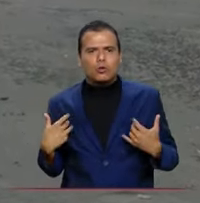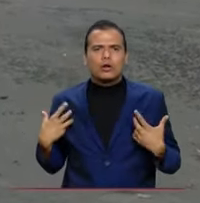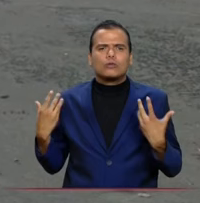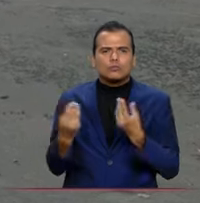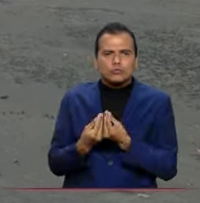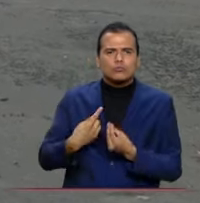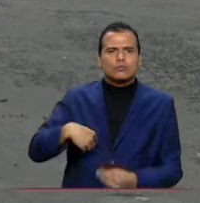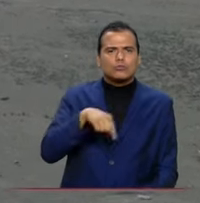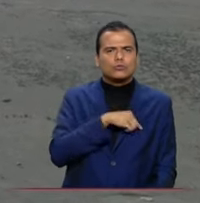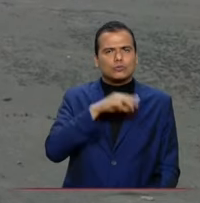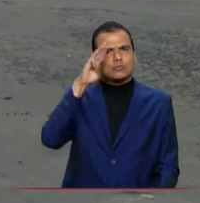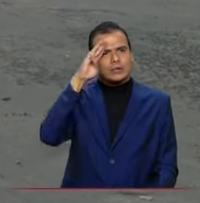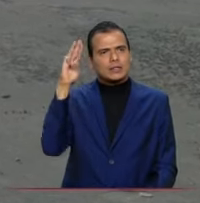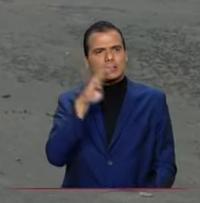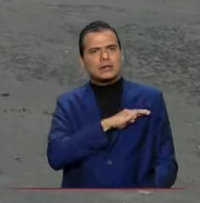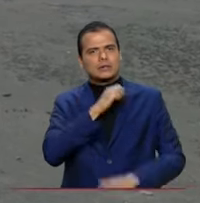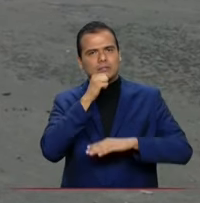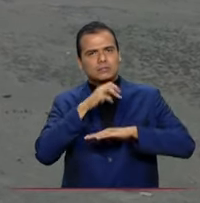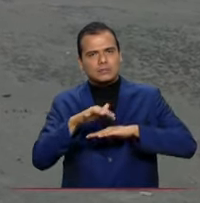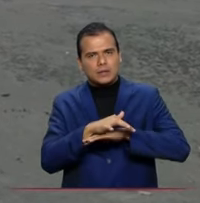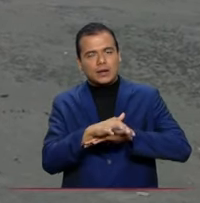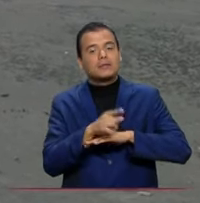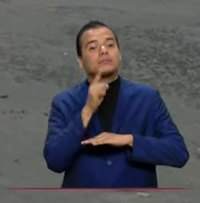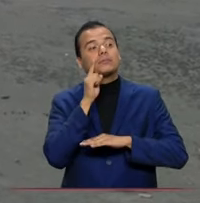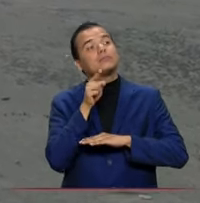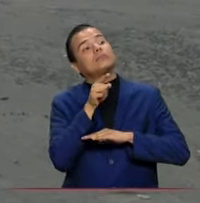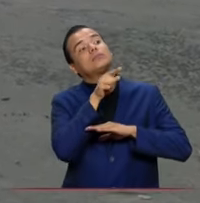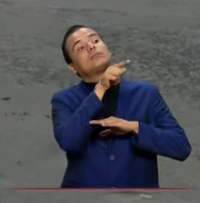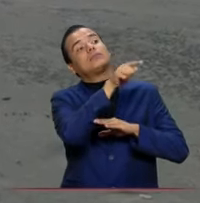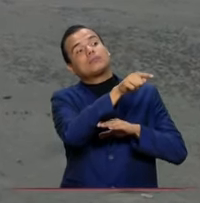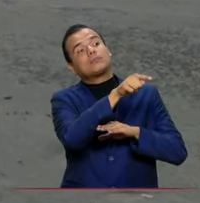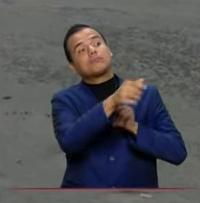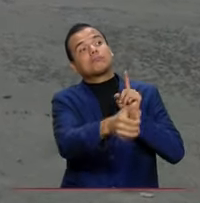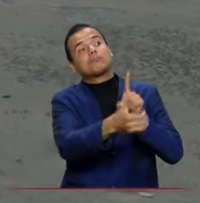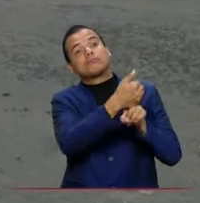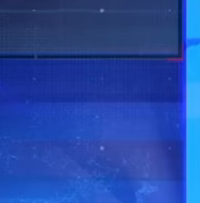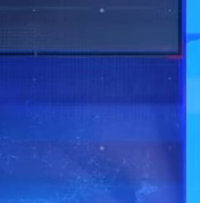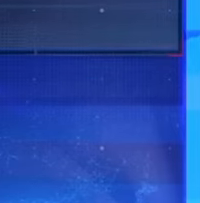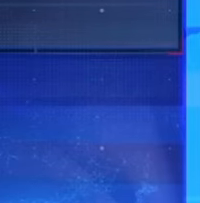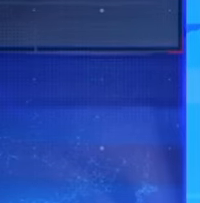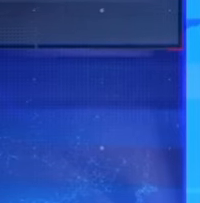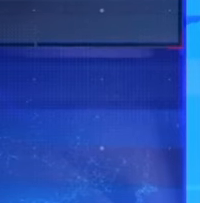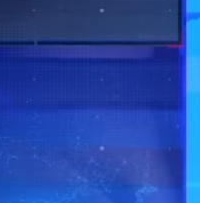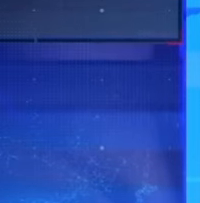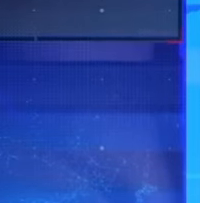que el personal de infantería de marina registrara el estero sin lograr dar con los delincuentes.